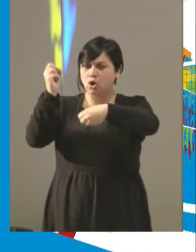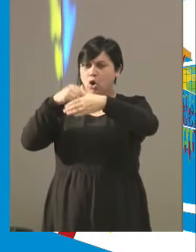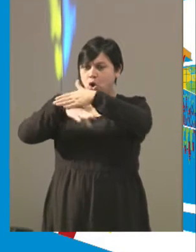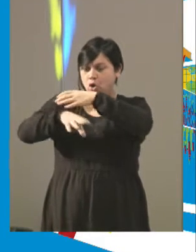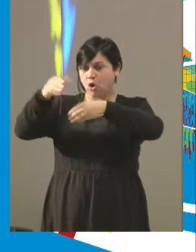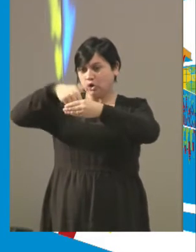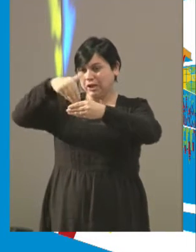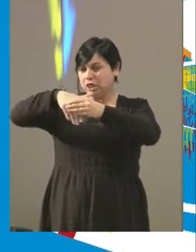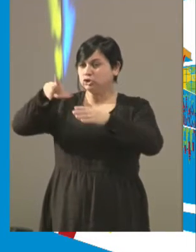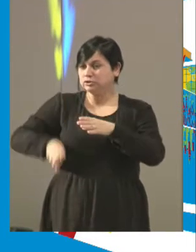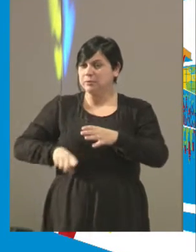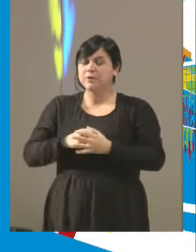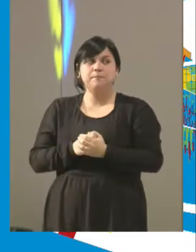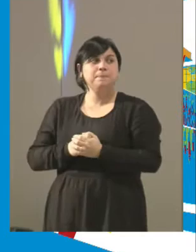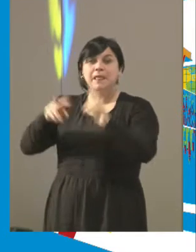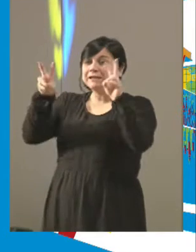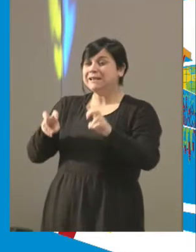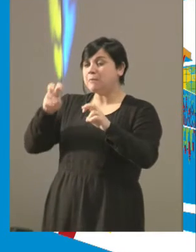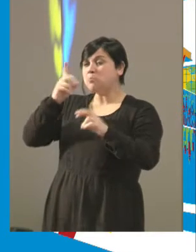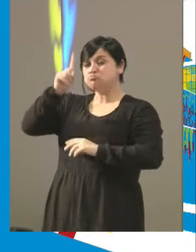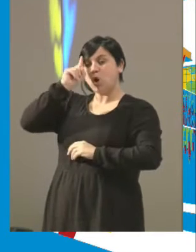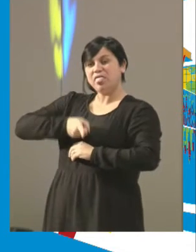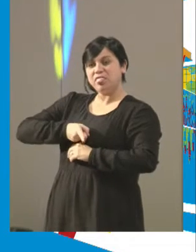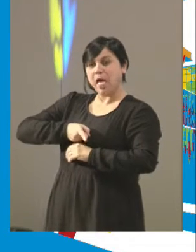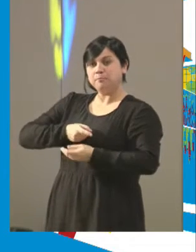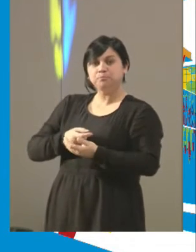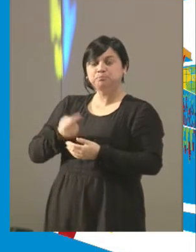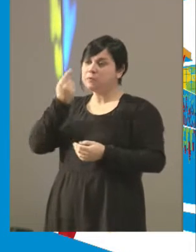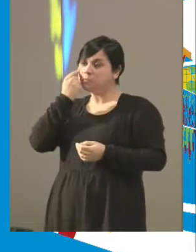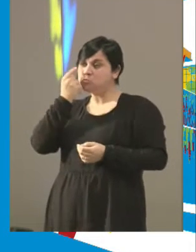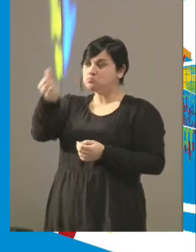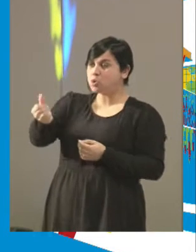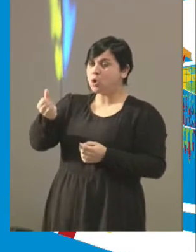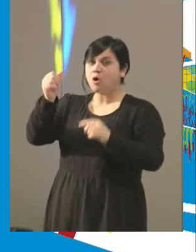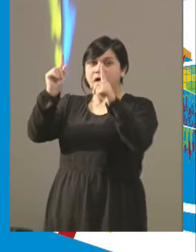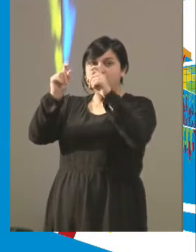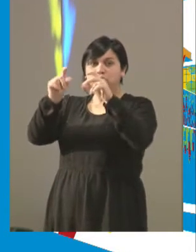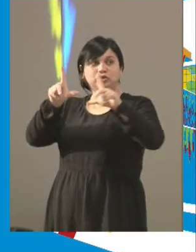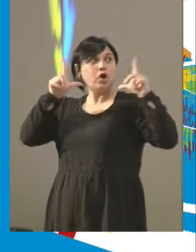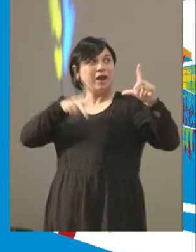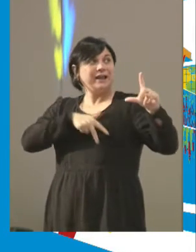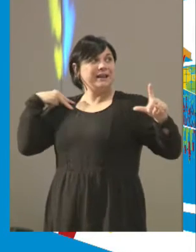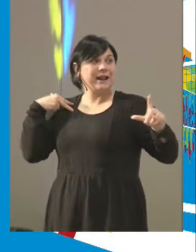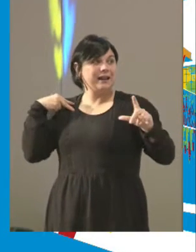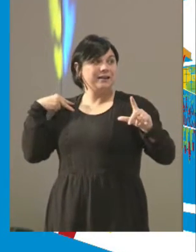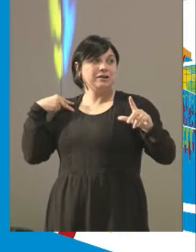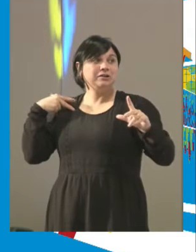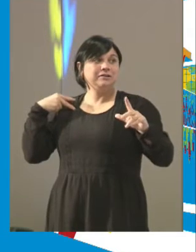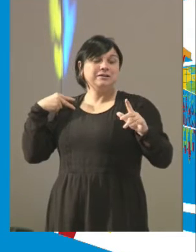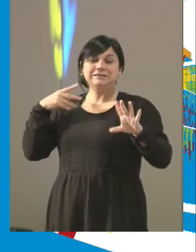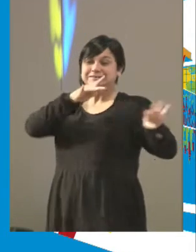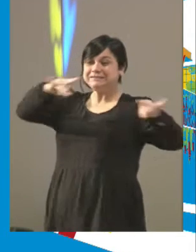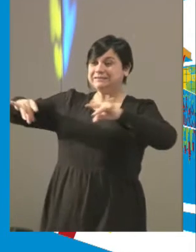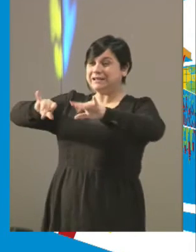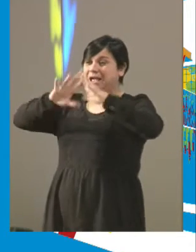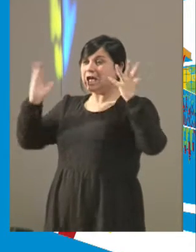cuanto a inteligencia policial, como os decía, contemplad un poco la foto global, ¿vale? Estamos en un planeta Tierra,